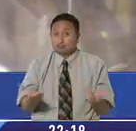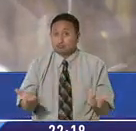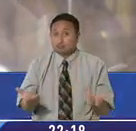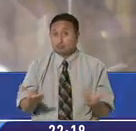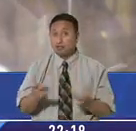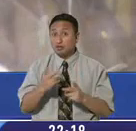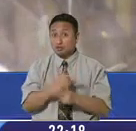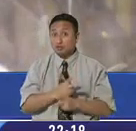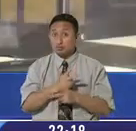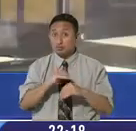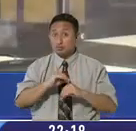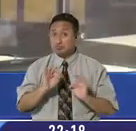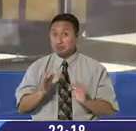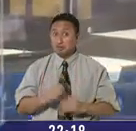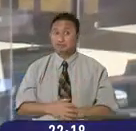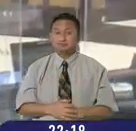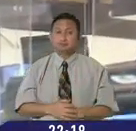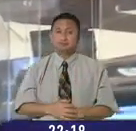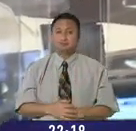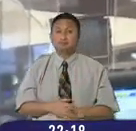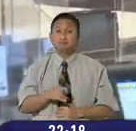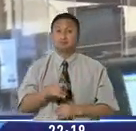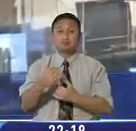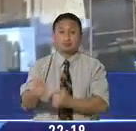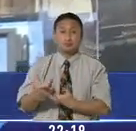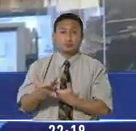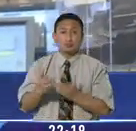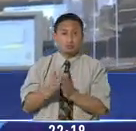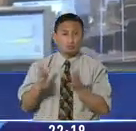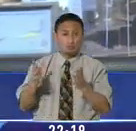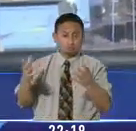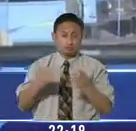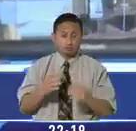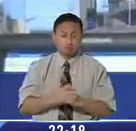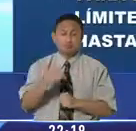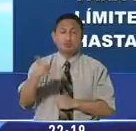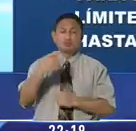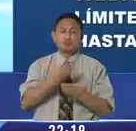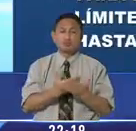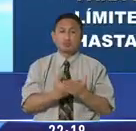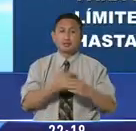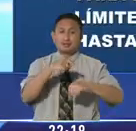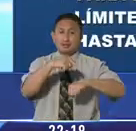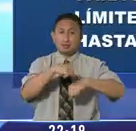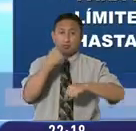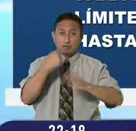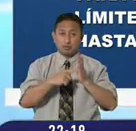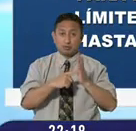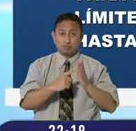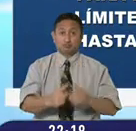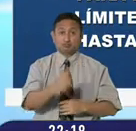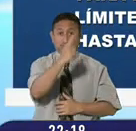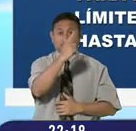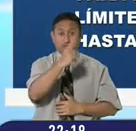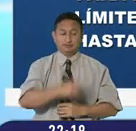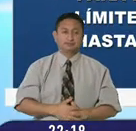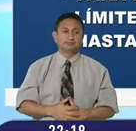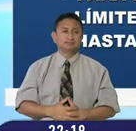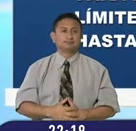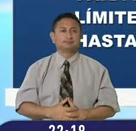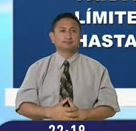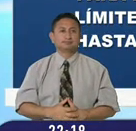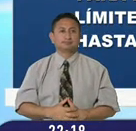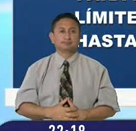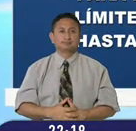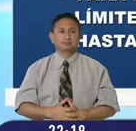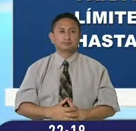sin protocolos. El informe de mayoría propone una temporalidad para el aborto de 20 semanas para mayores de 18